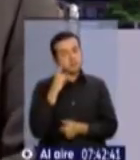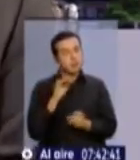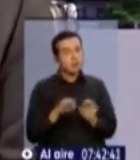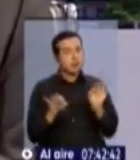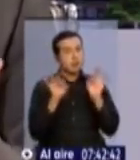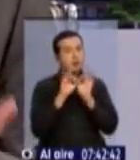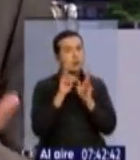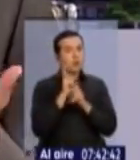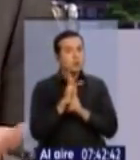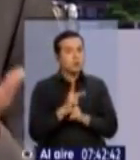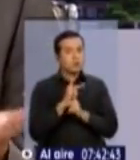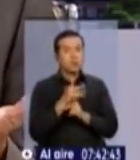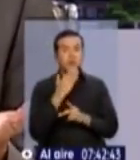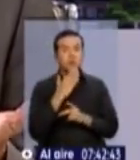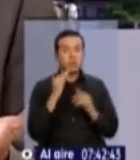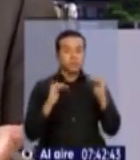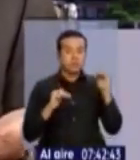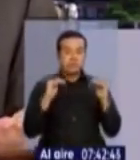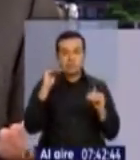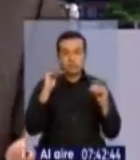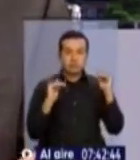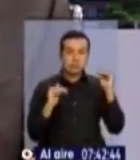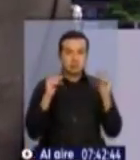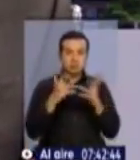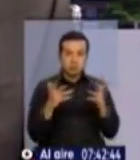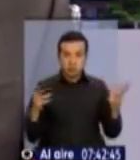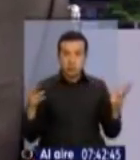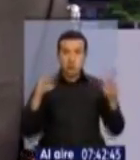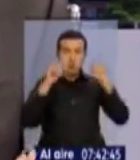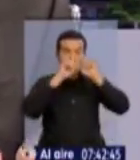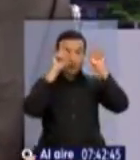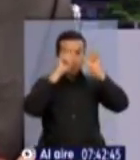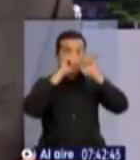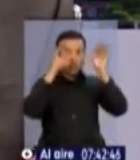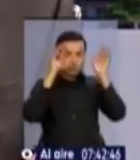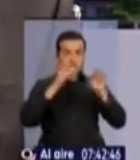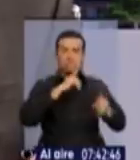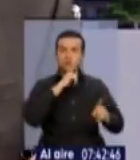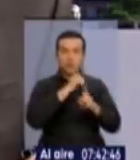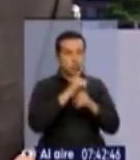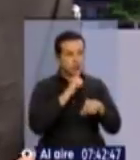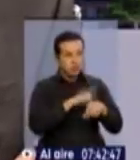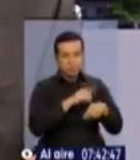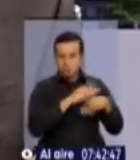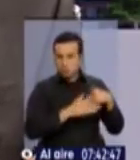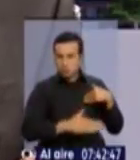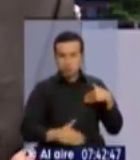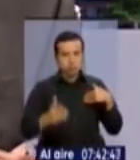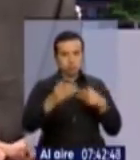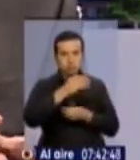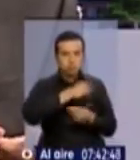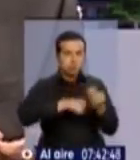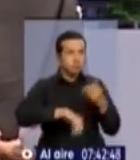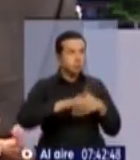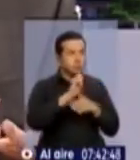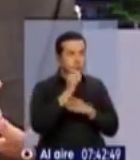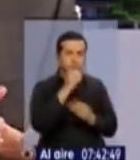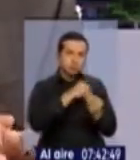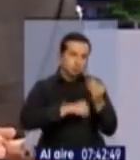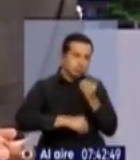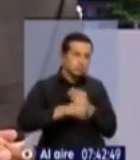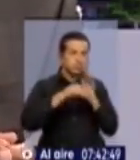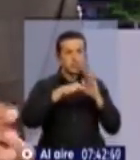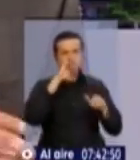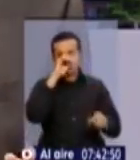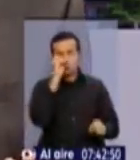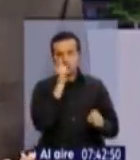genera una distorsión entre aquel sector empresarial que sí mantuvo todo este tiempo su capital aquí haciendo inversiones generando empleo y